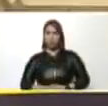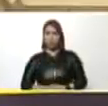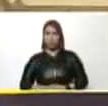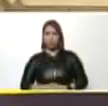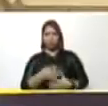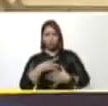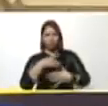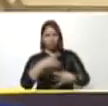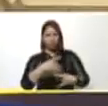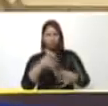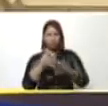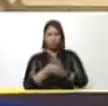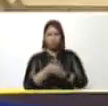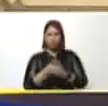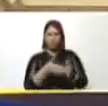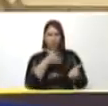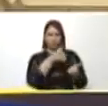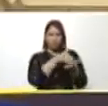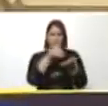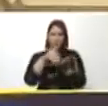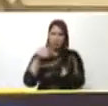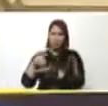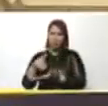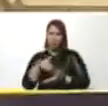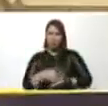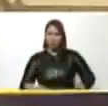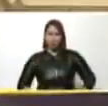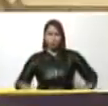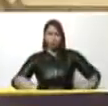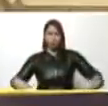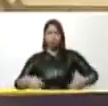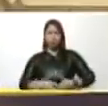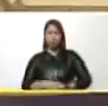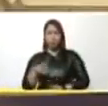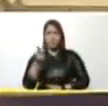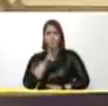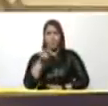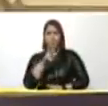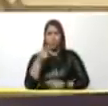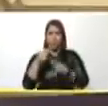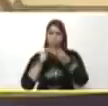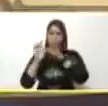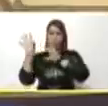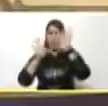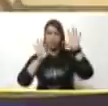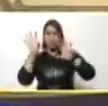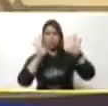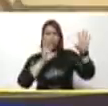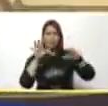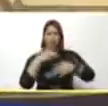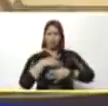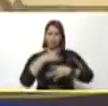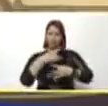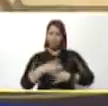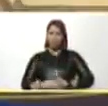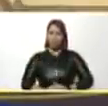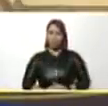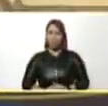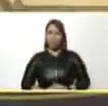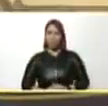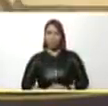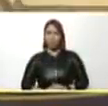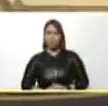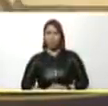les interesaba era repartirse el botín de las riquezas de Venezuela en el exterior. Lo que les interesaba era